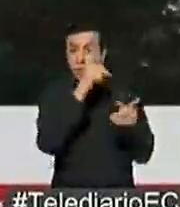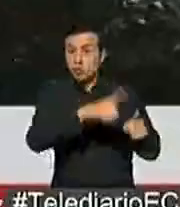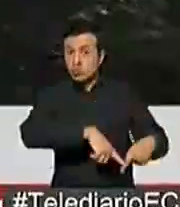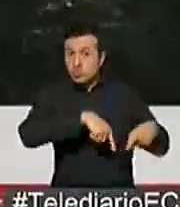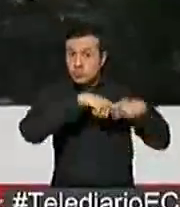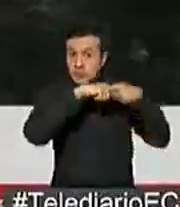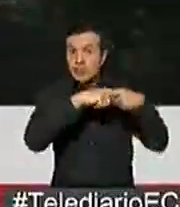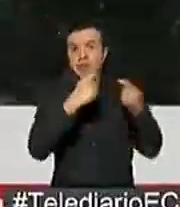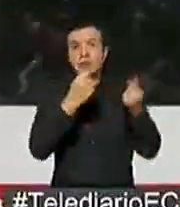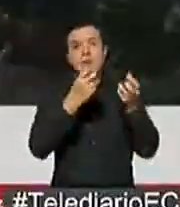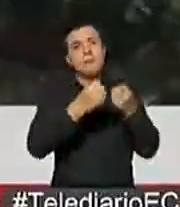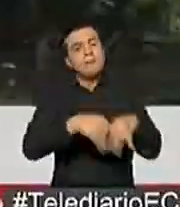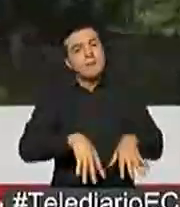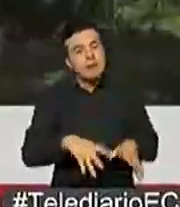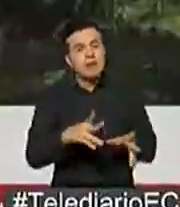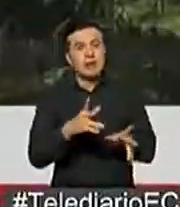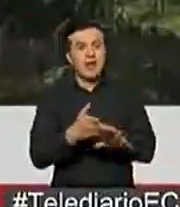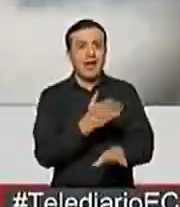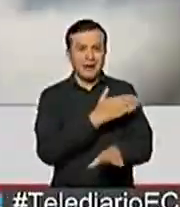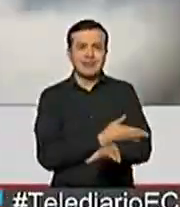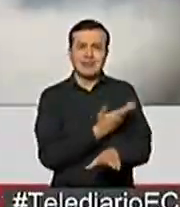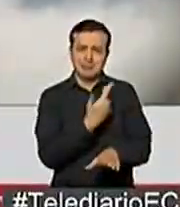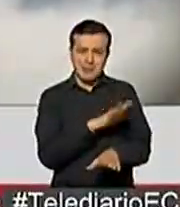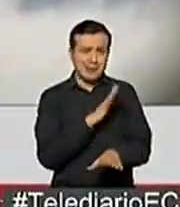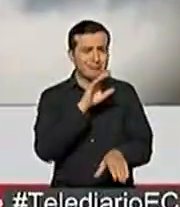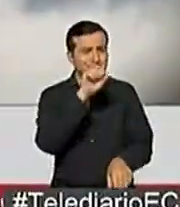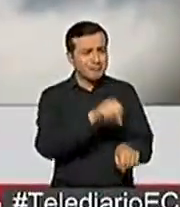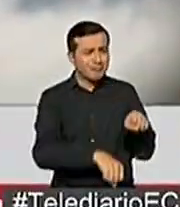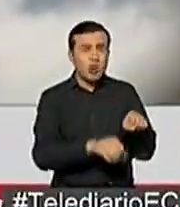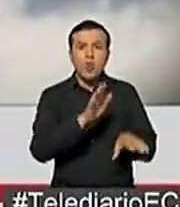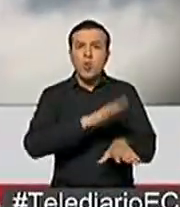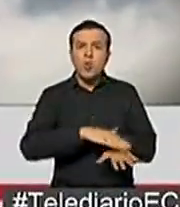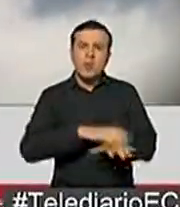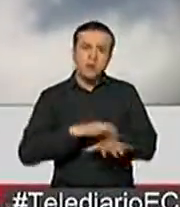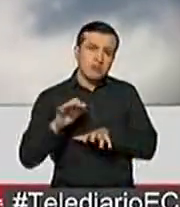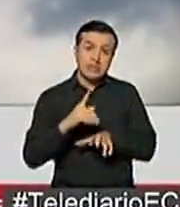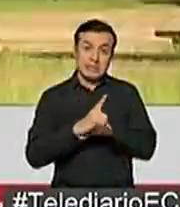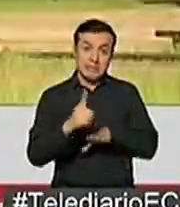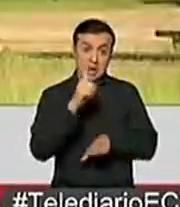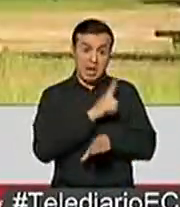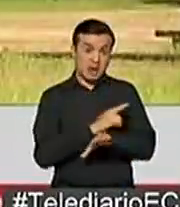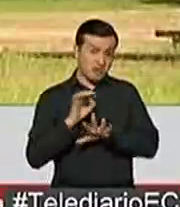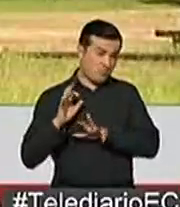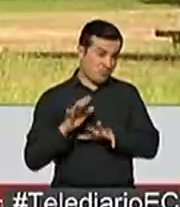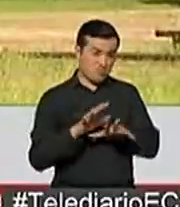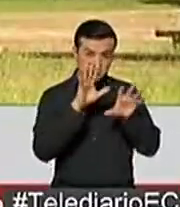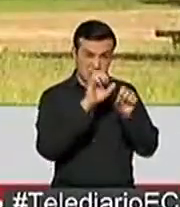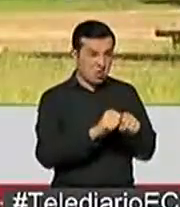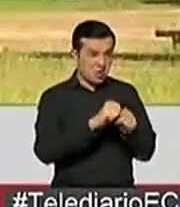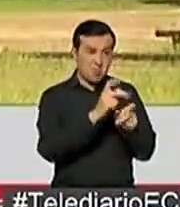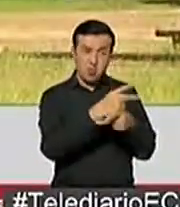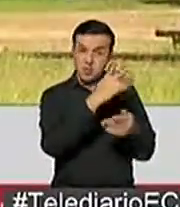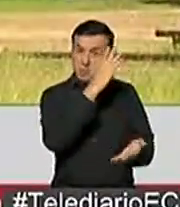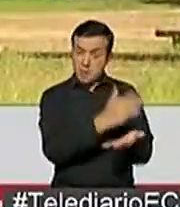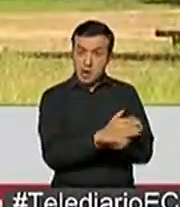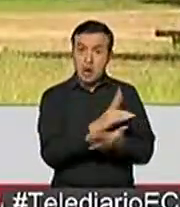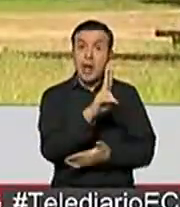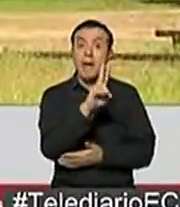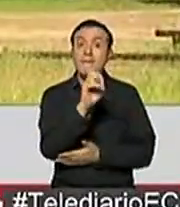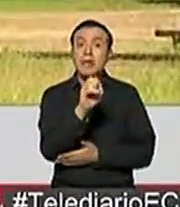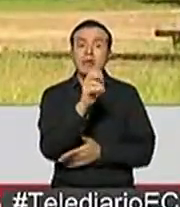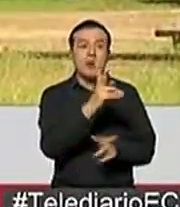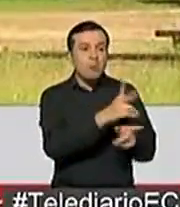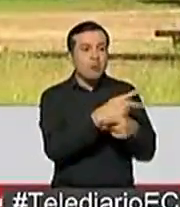como ya pasó con los niveles de producción de crudo que se afectaron por las protestas de la semana anterior que provocaron daños en 20 pozos petroleros